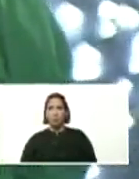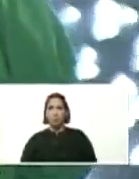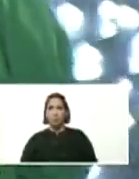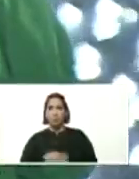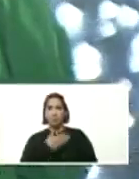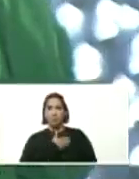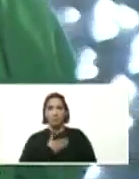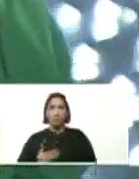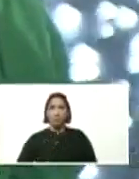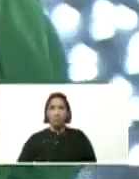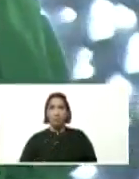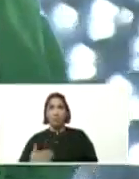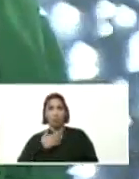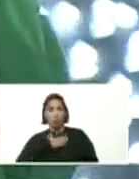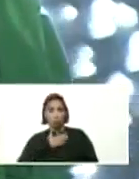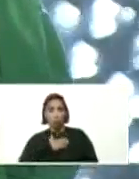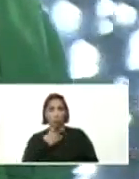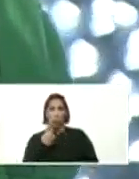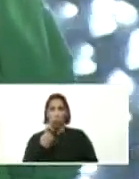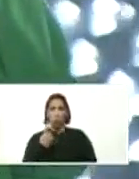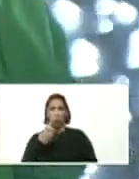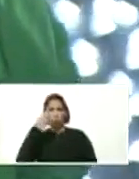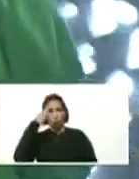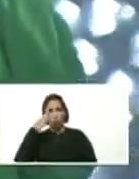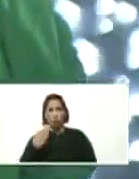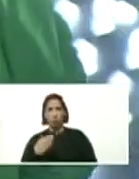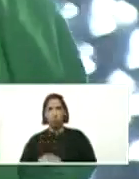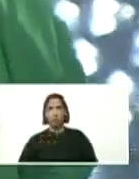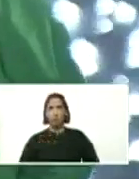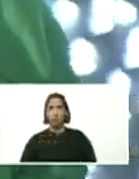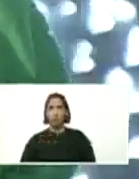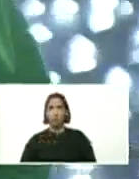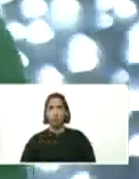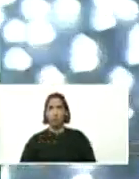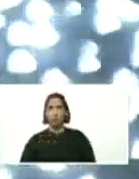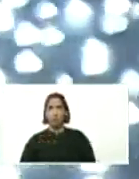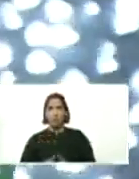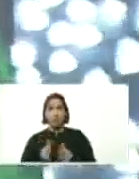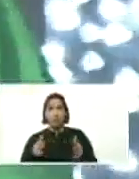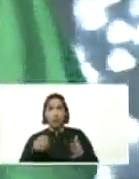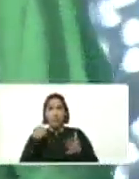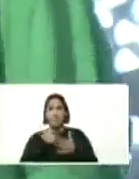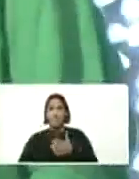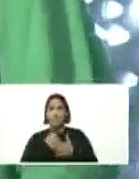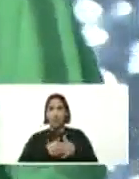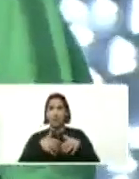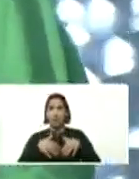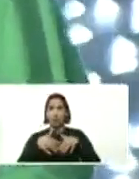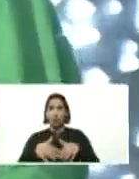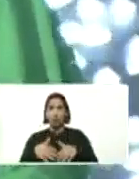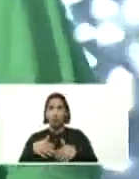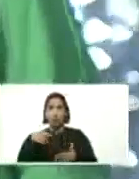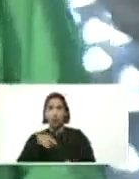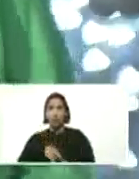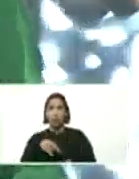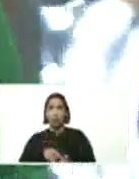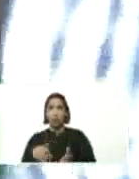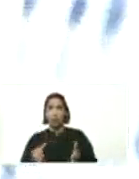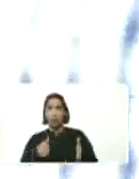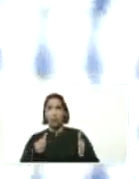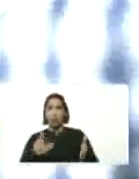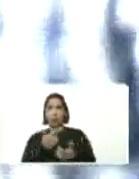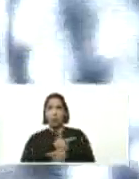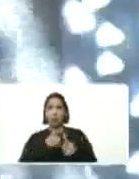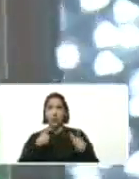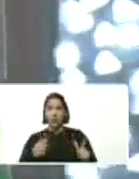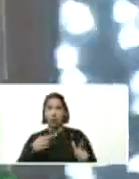Presidente, yo soy una de los soldados, una soldada del gran batallón Carabobo Caminos de Libertad, que